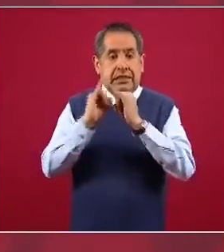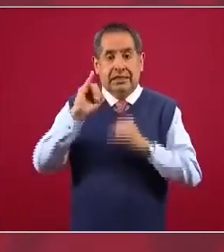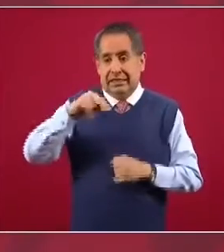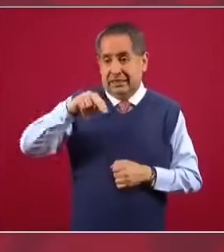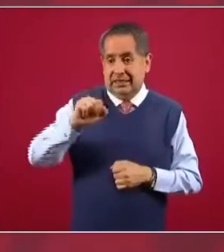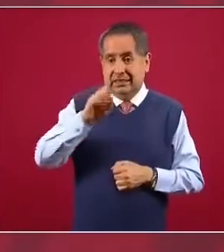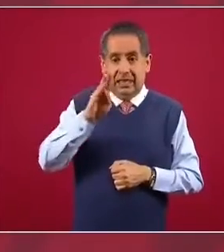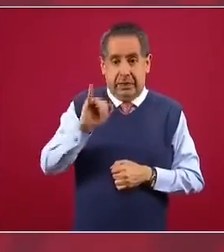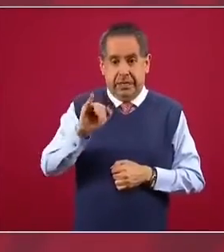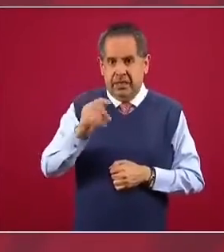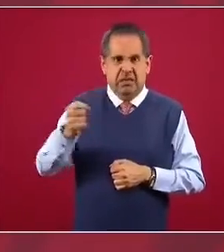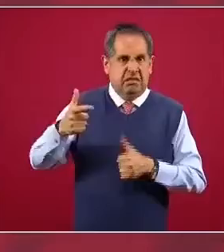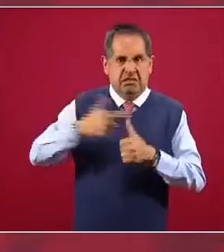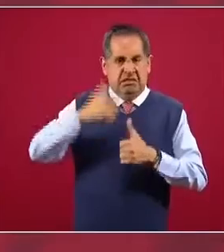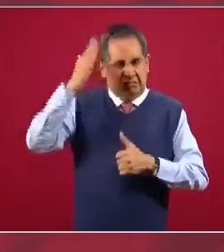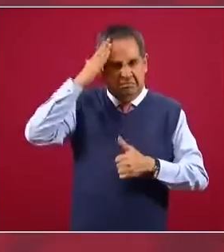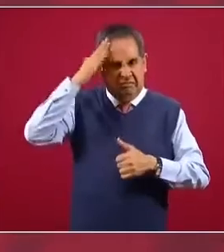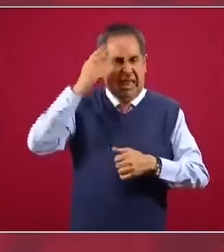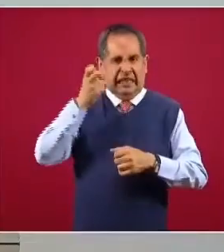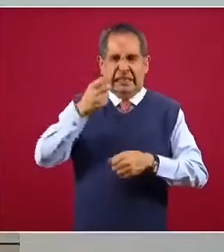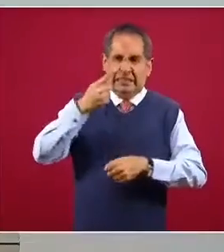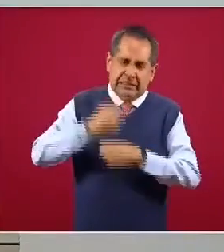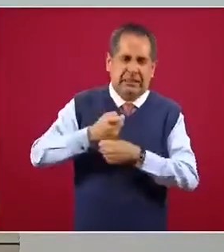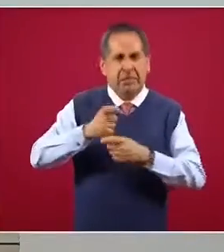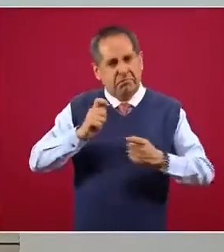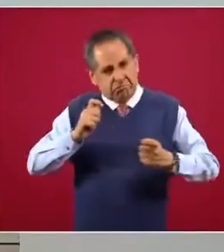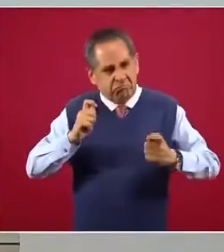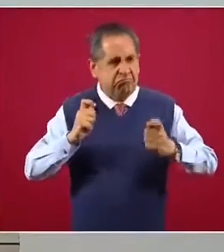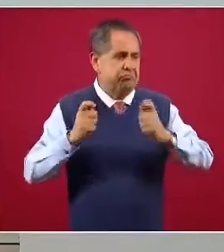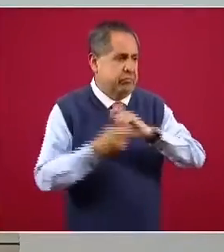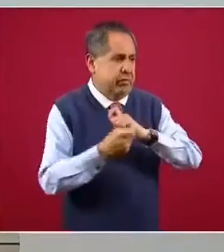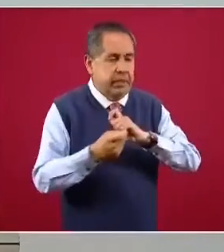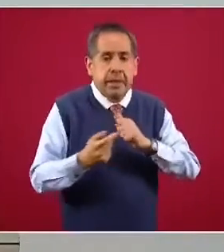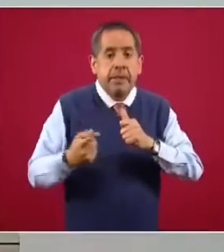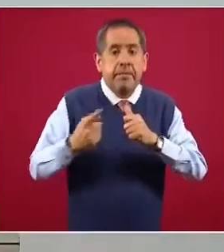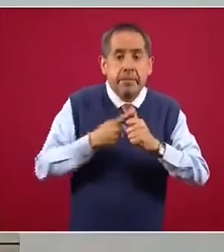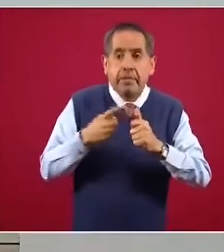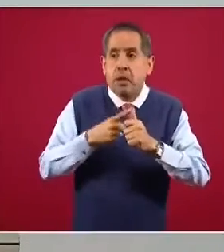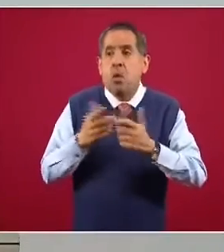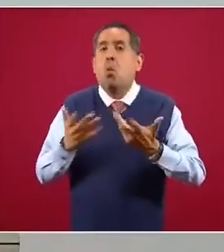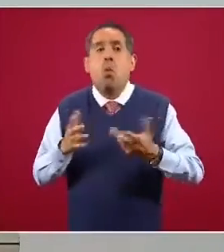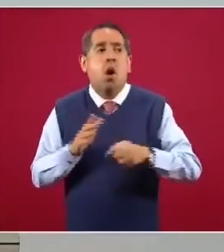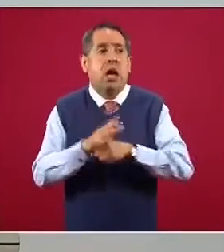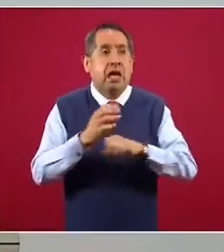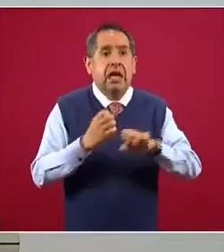Bienestar, que es la punta de lanza de la transformación, pues tiene primero con los estados